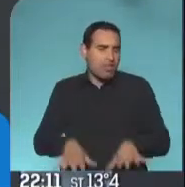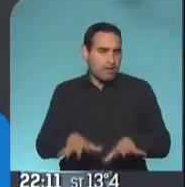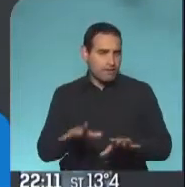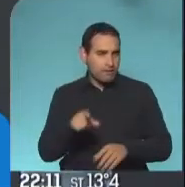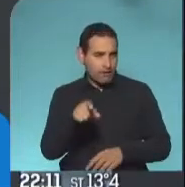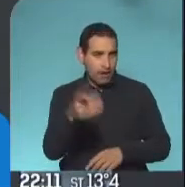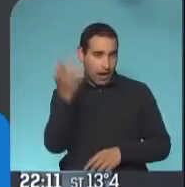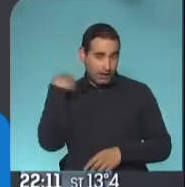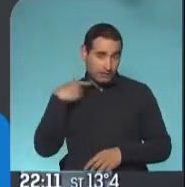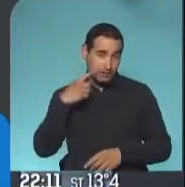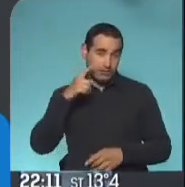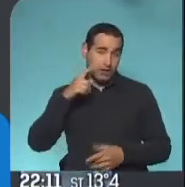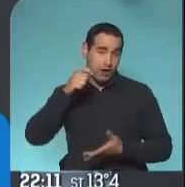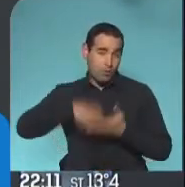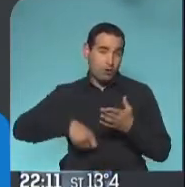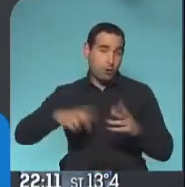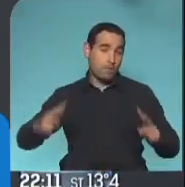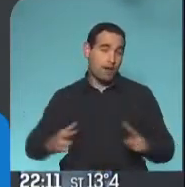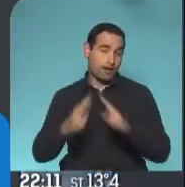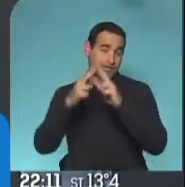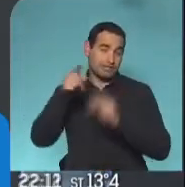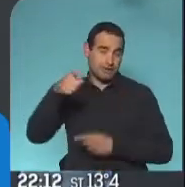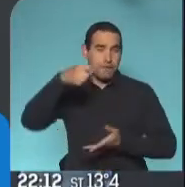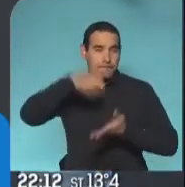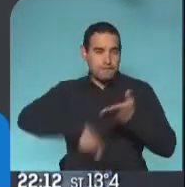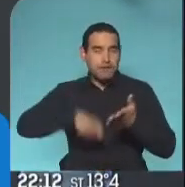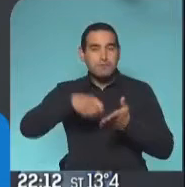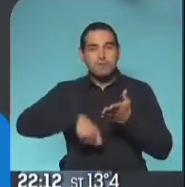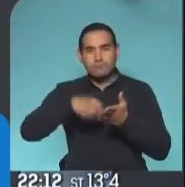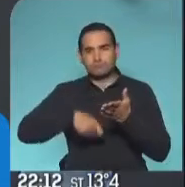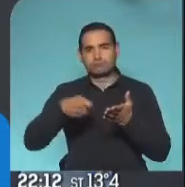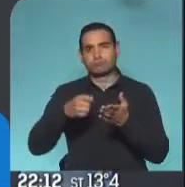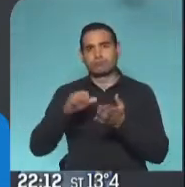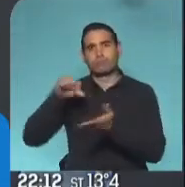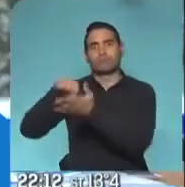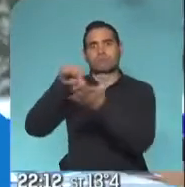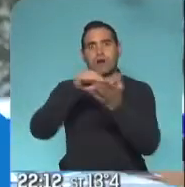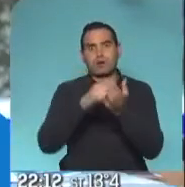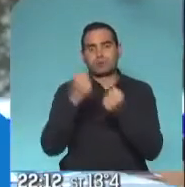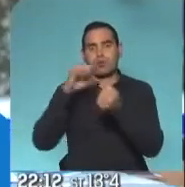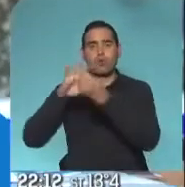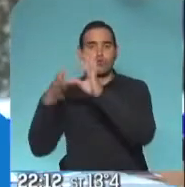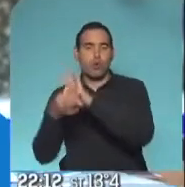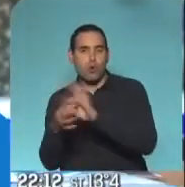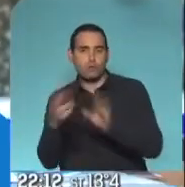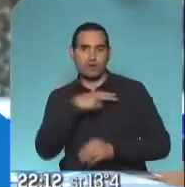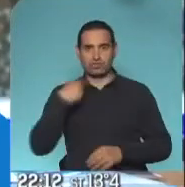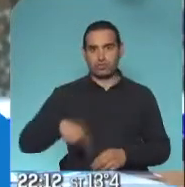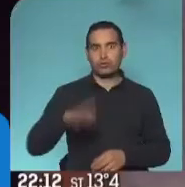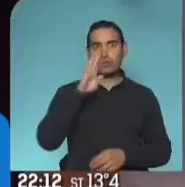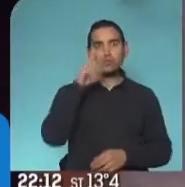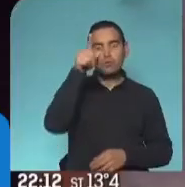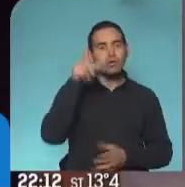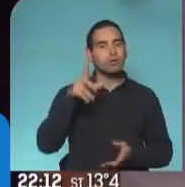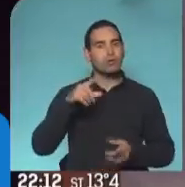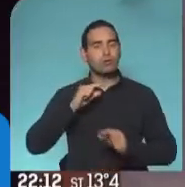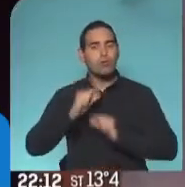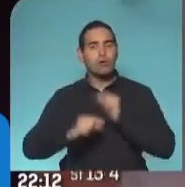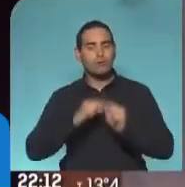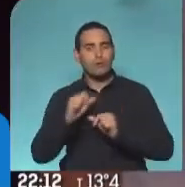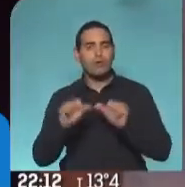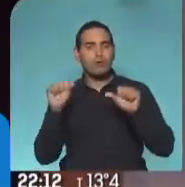creado en el Acuerdo de París a través de la firma de las grandes potencias del mundo, Europa, Estados Unidos y China, se empezó a quebrar desde